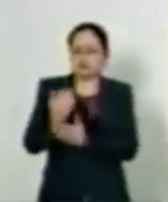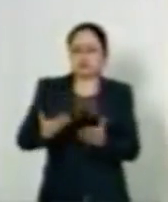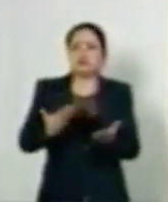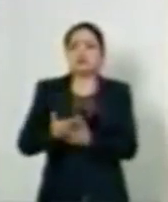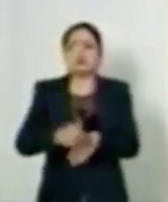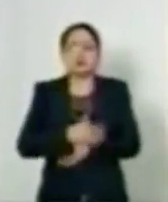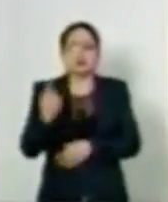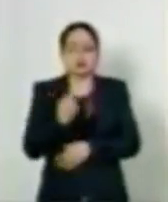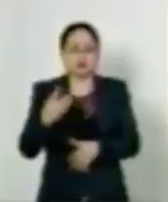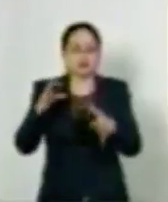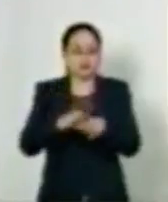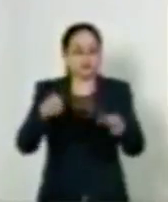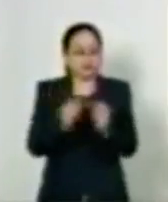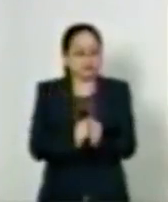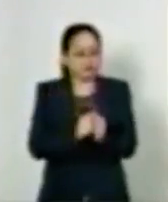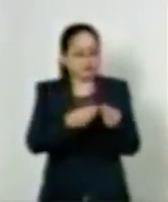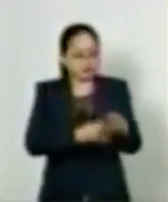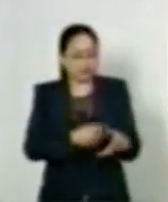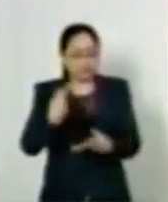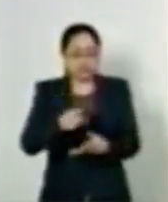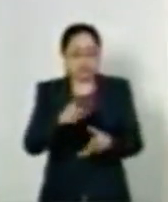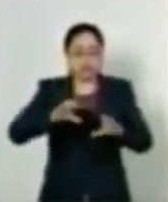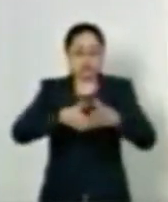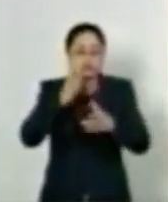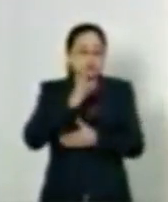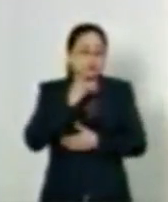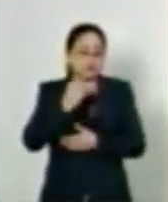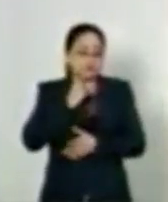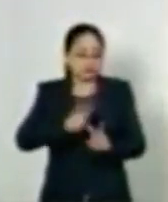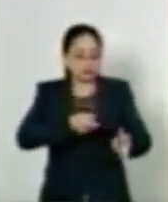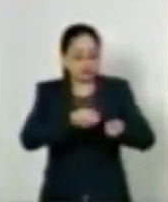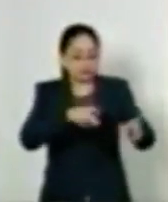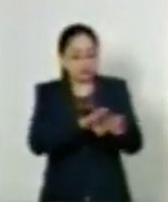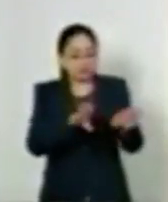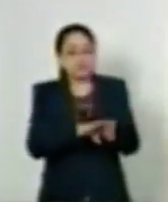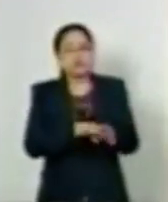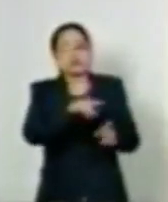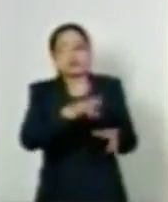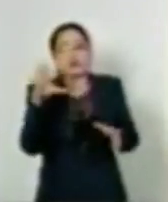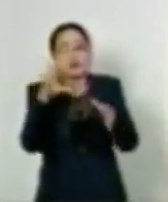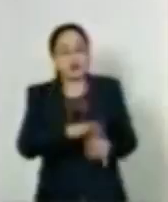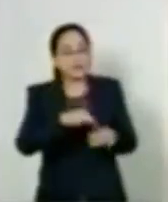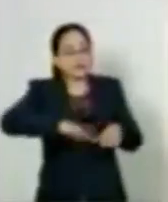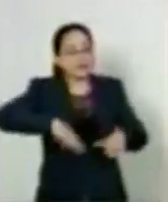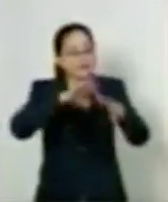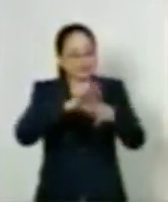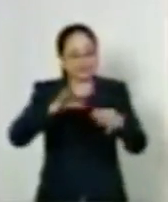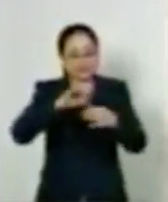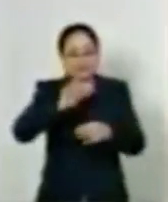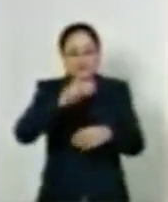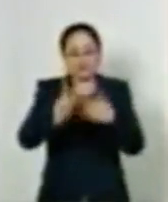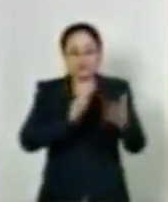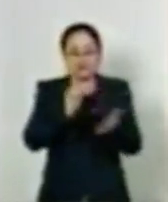a fin de que la facultad de control por parte del Congreso de la Unión se adecúe conforme a lo descrito en la